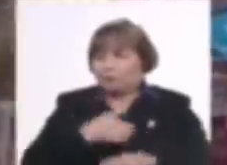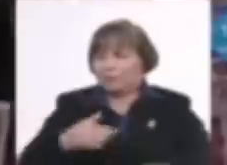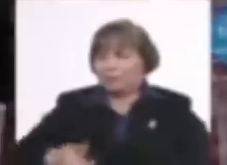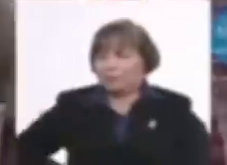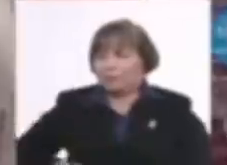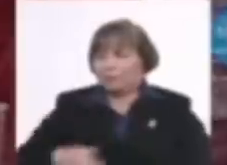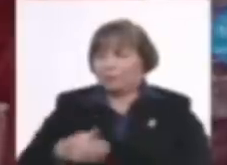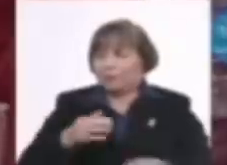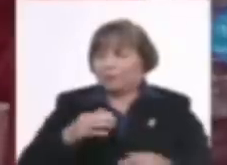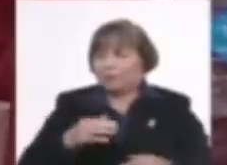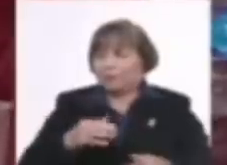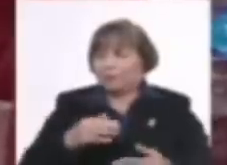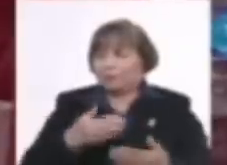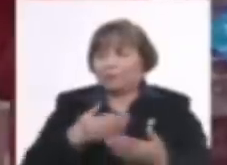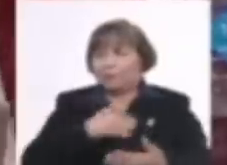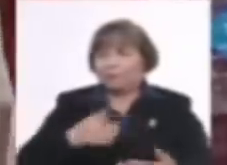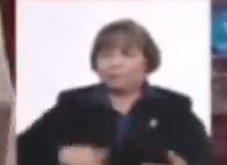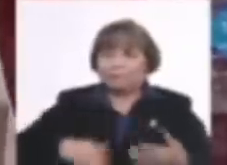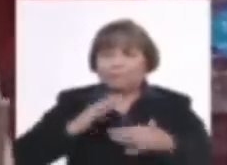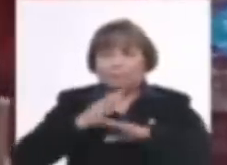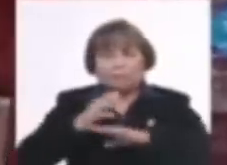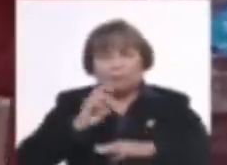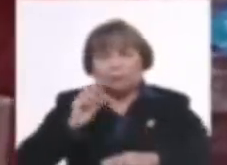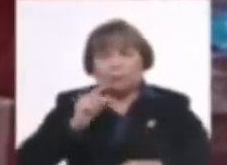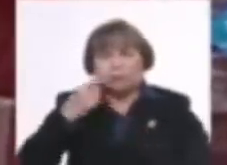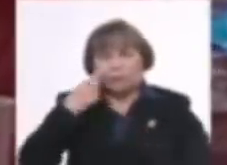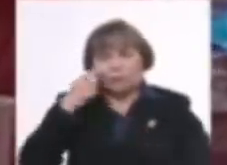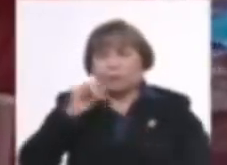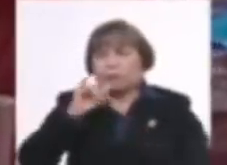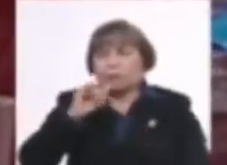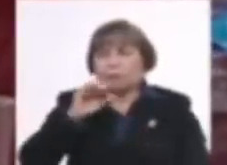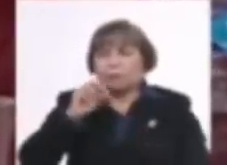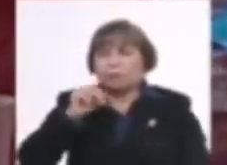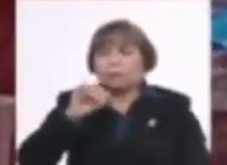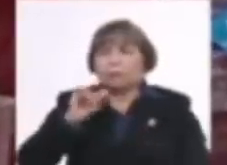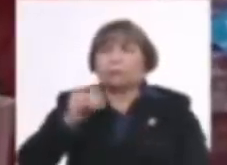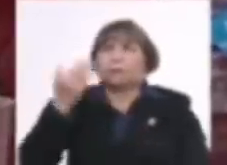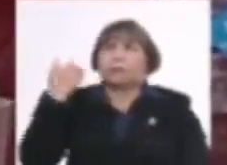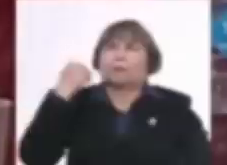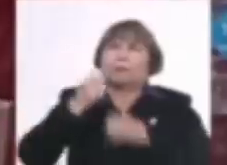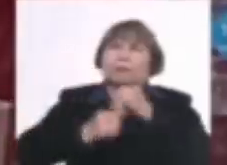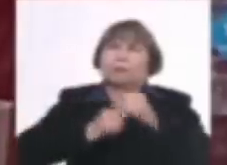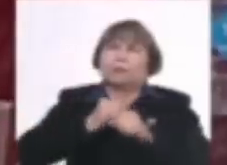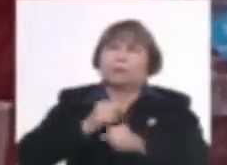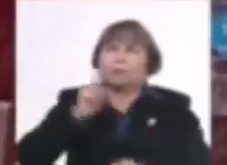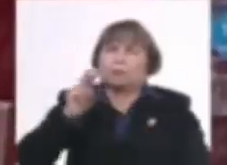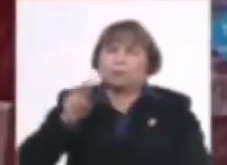intermedio, esto, por favor, esto, presidente. Yo conozco a Johnny Espino desde el año